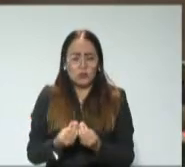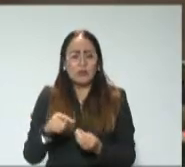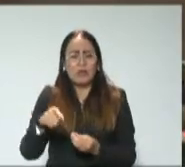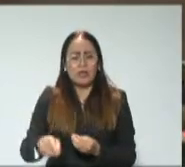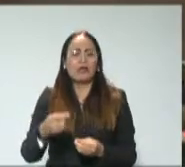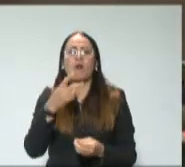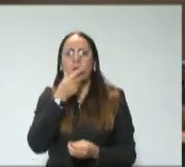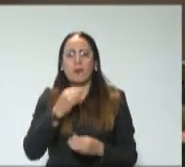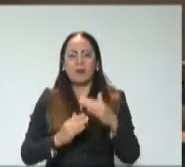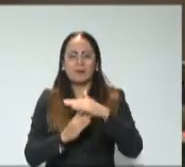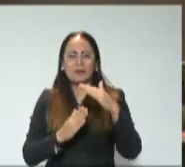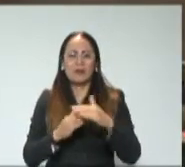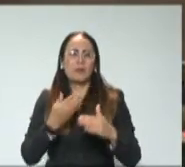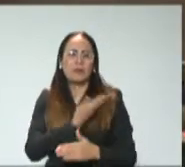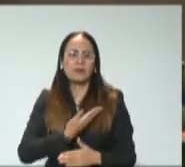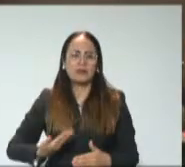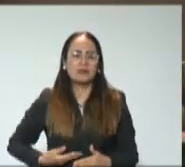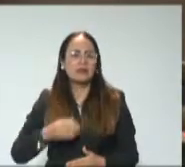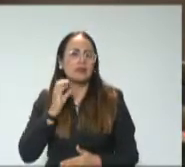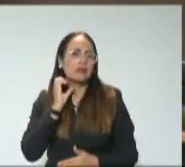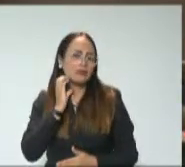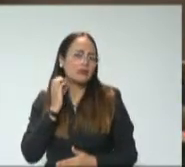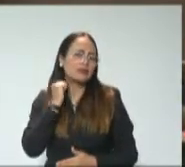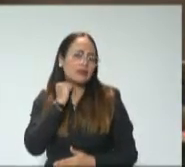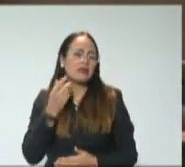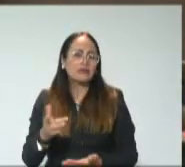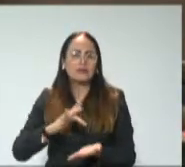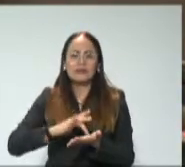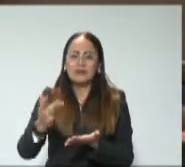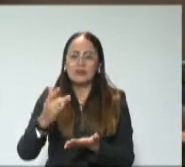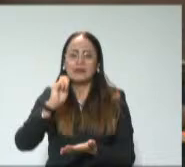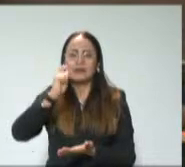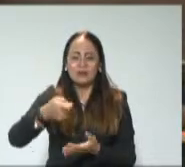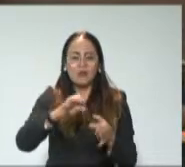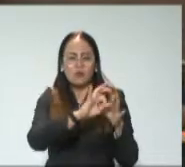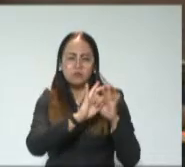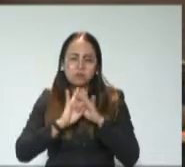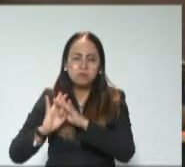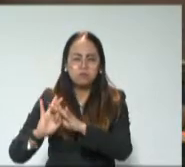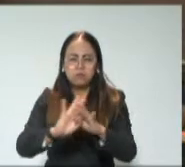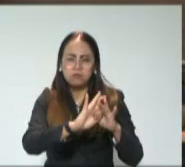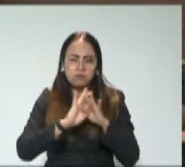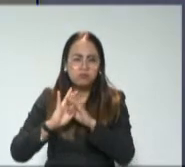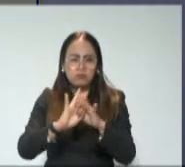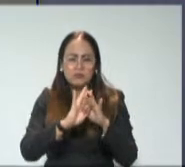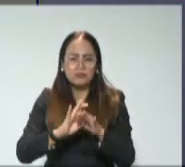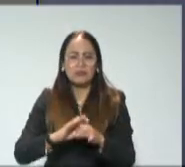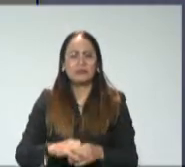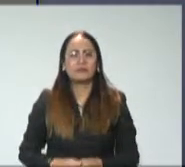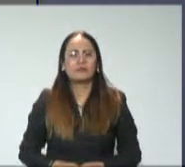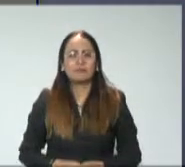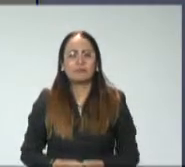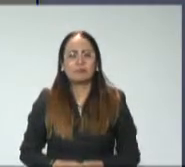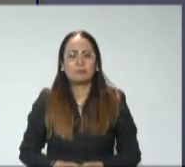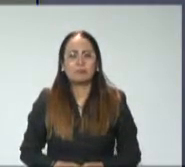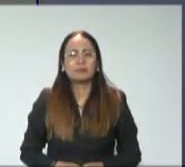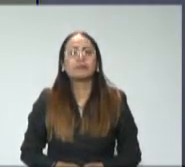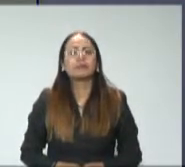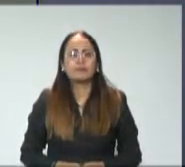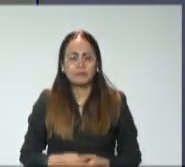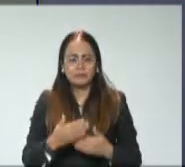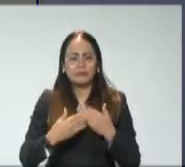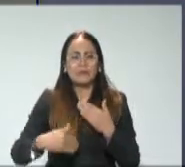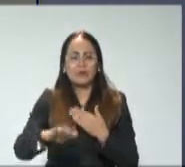senado nos ha venido a decir algo que se lo vamos a agradecer siempre unidad tenemos en unos días para el posiblemente para el 10 de